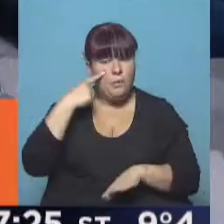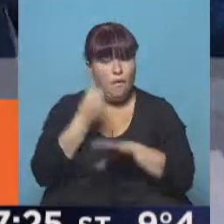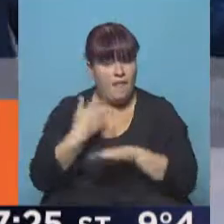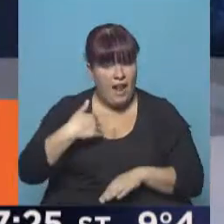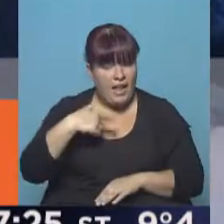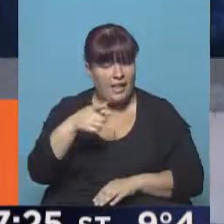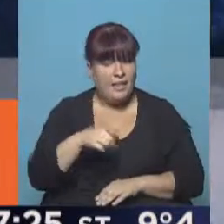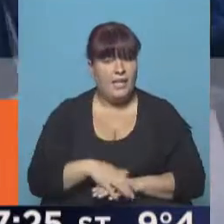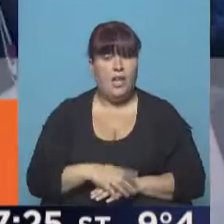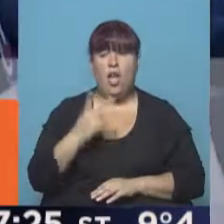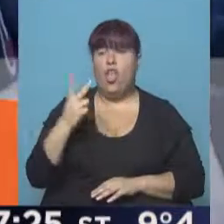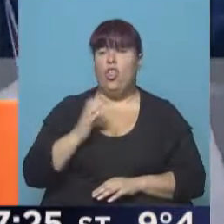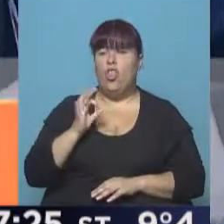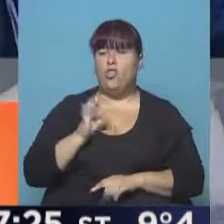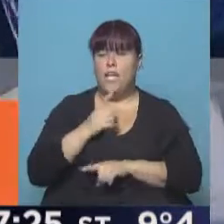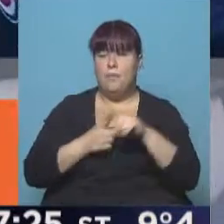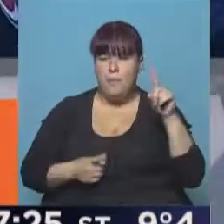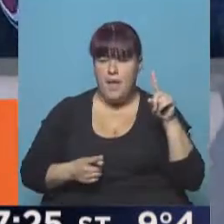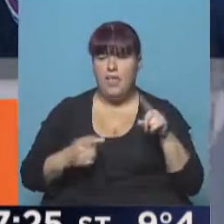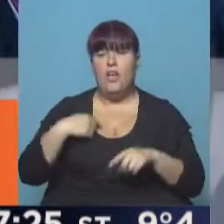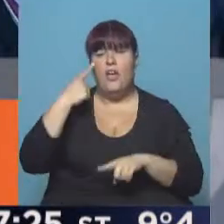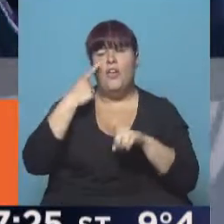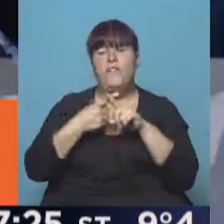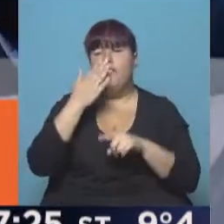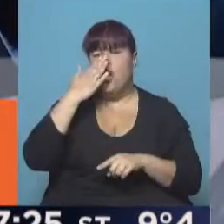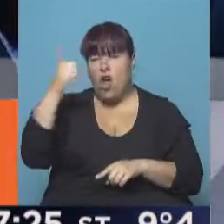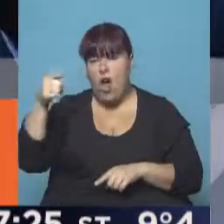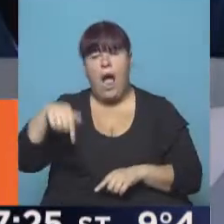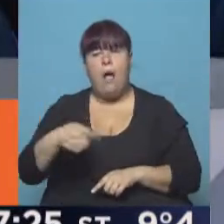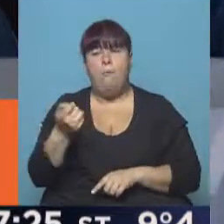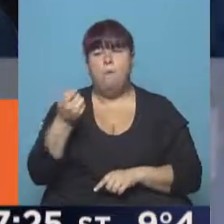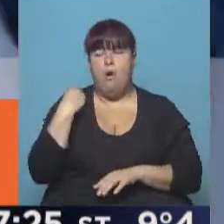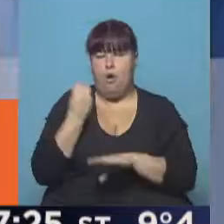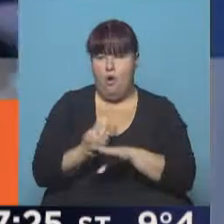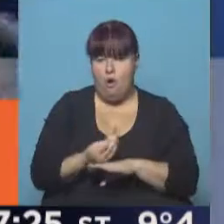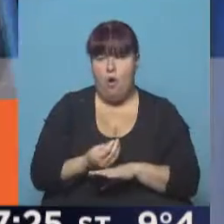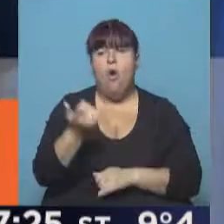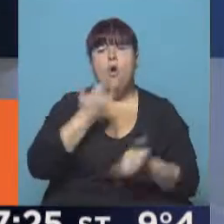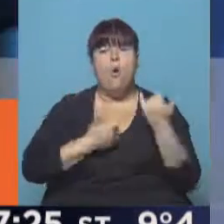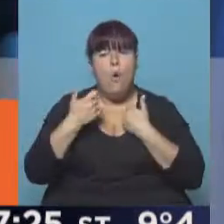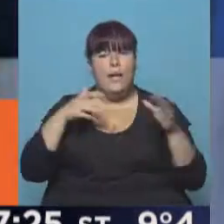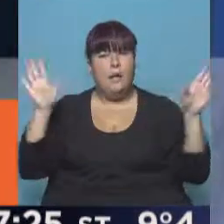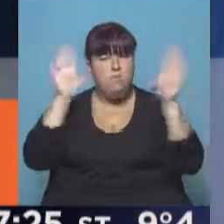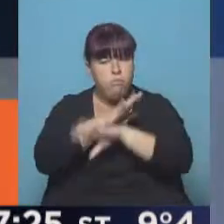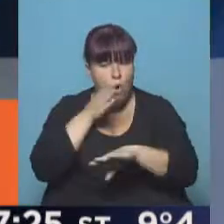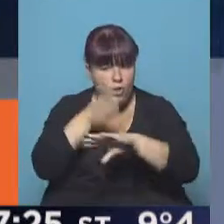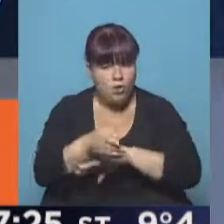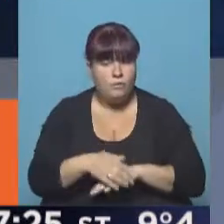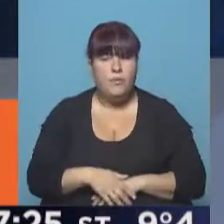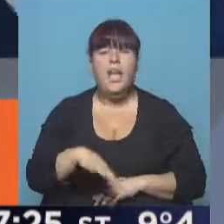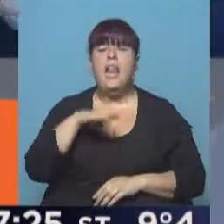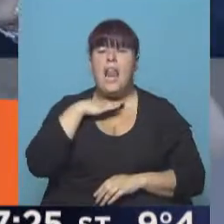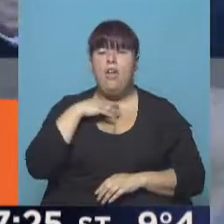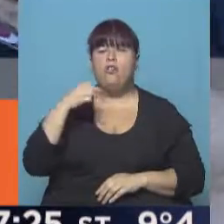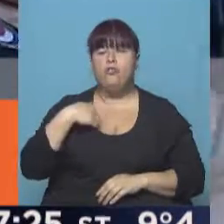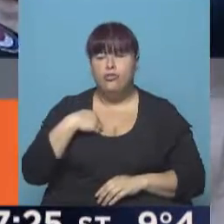Argentina usted? 2 años y medio, vive en Córdoba, acá poco. Cuéntenos, ¿irrumpieron los ladrones, señora? Ladrones,